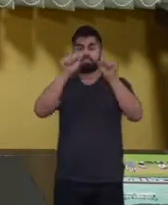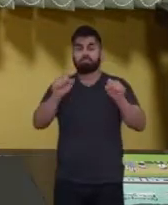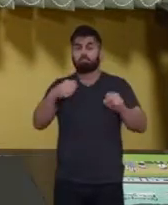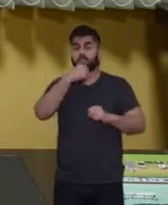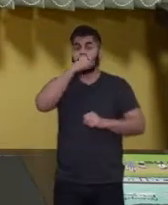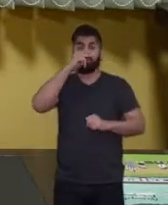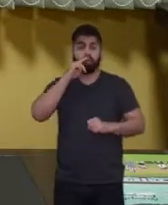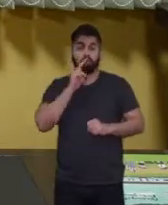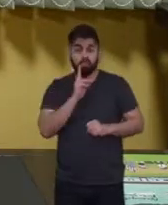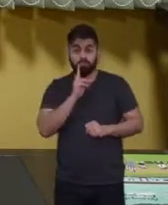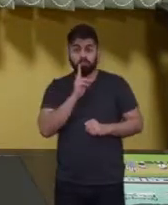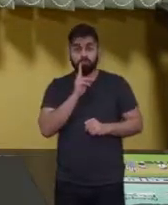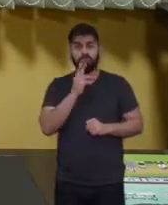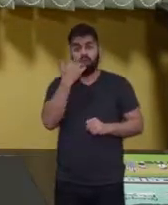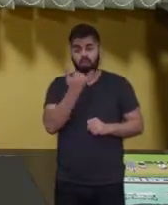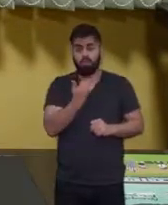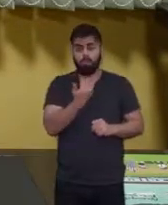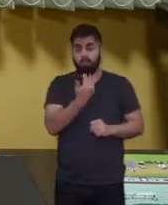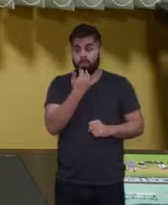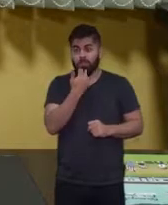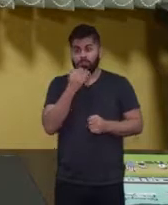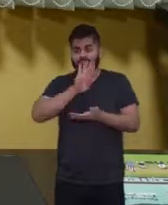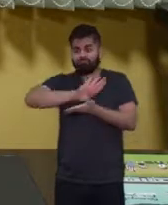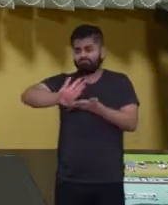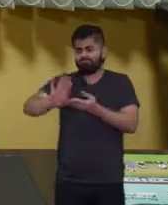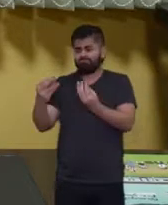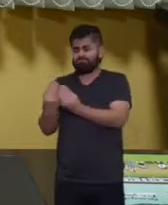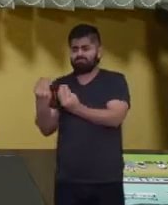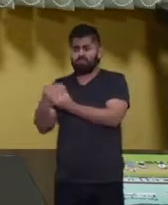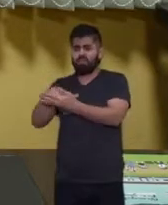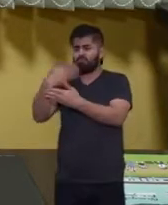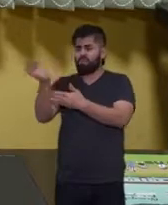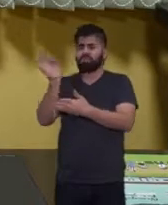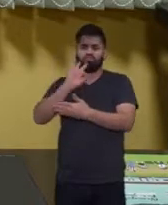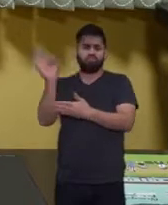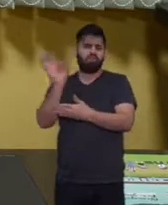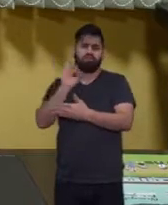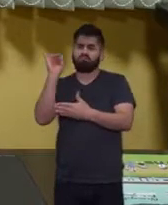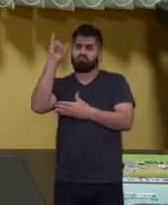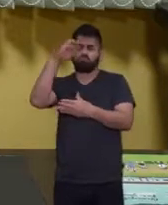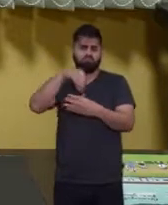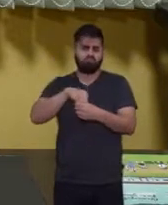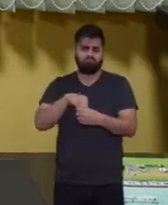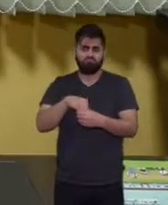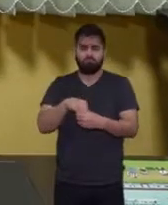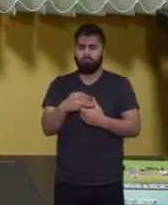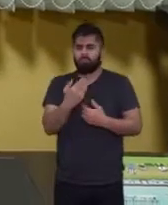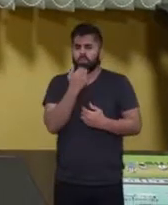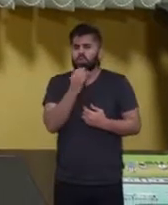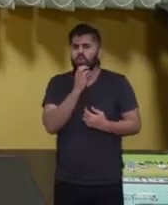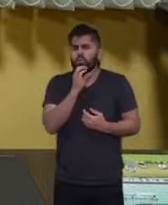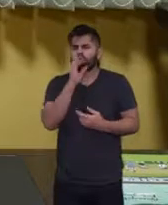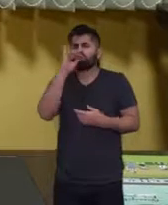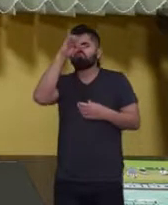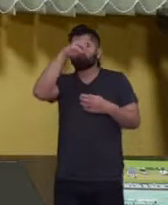educativo, pero tenemos muchos que todavía no están incluidos. Pero para esta inclusión que deseamos todos los